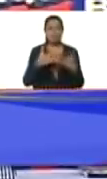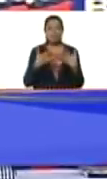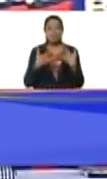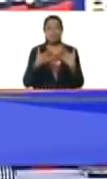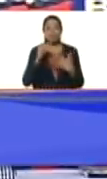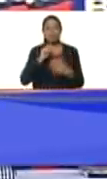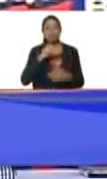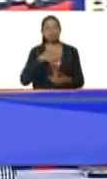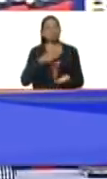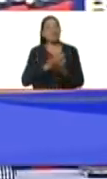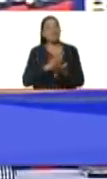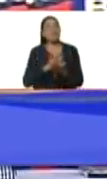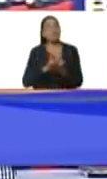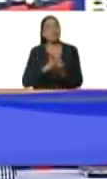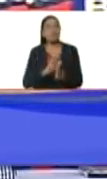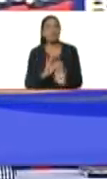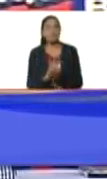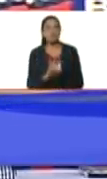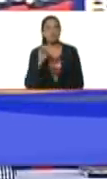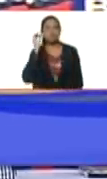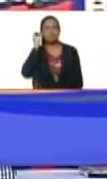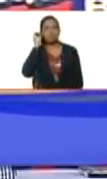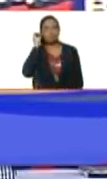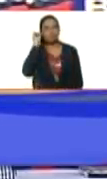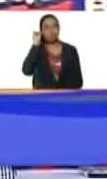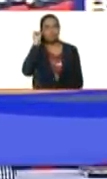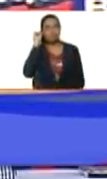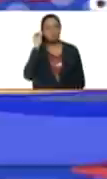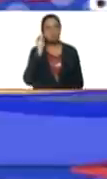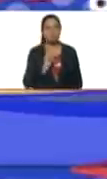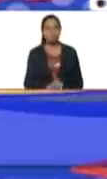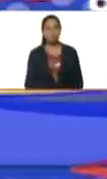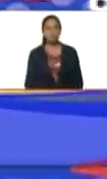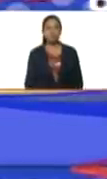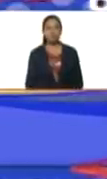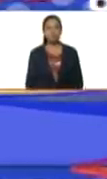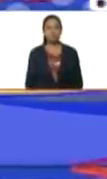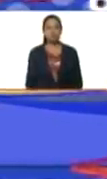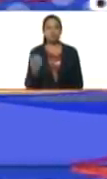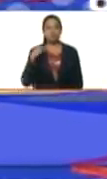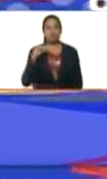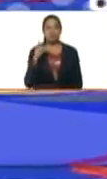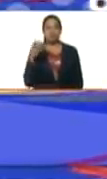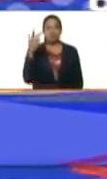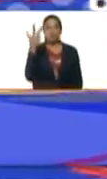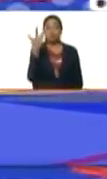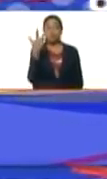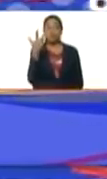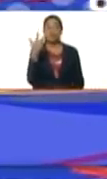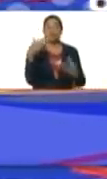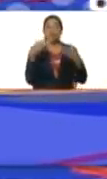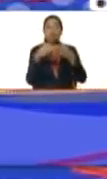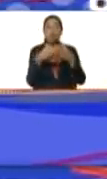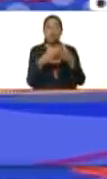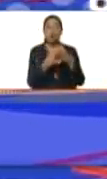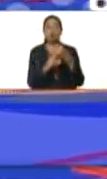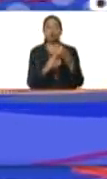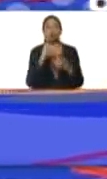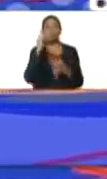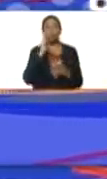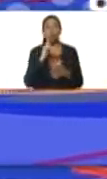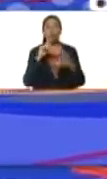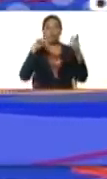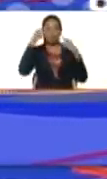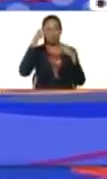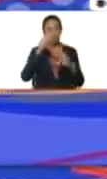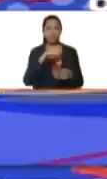Estoy tranquila. Pues así que se manda, güey. Tenemos 3 VH. Tenemos la